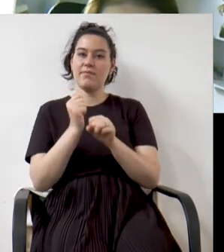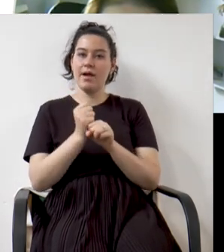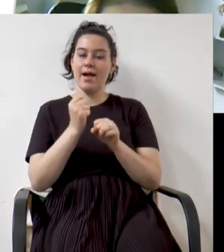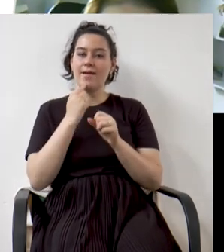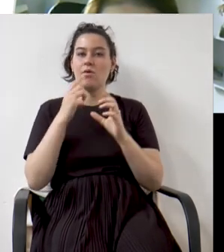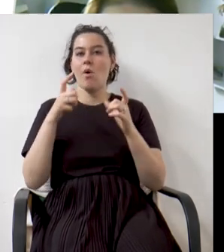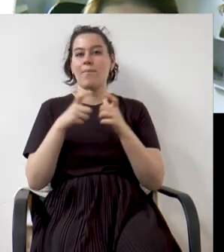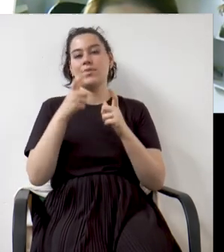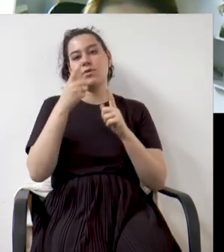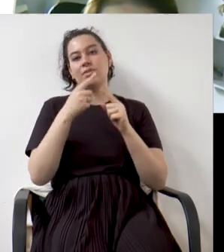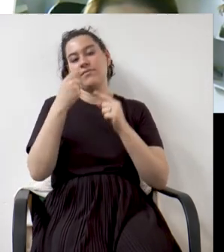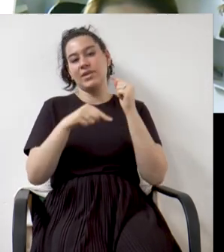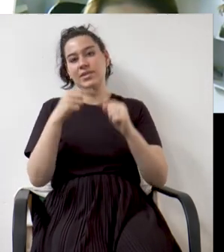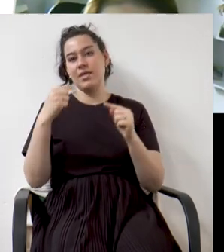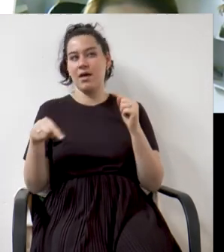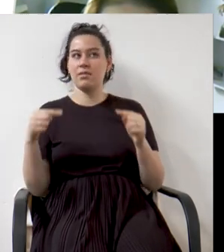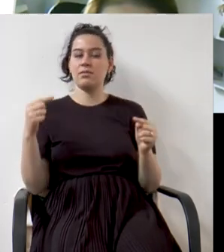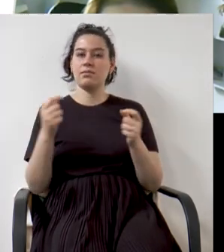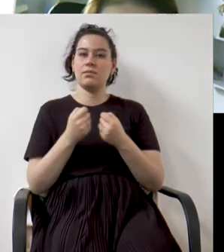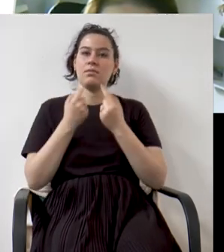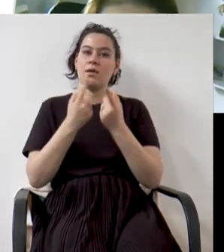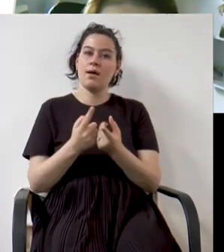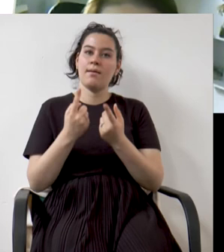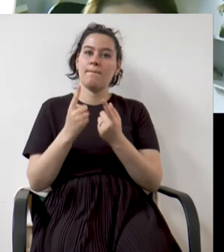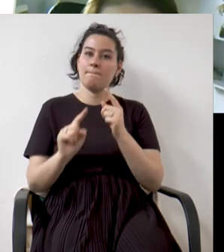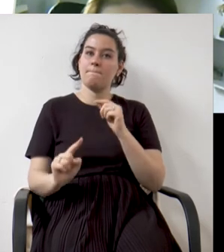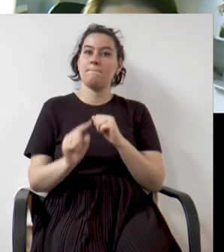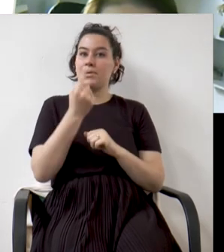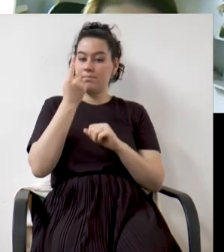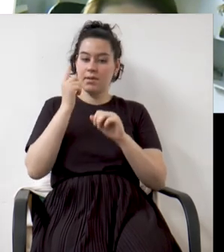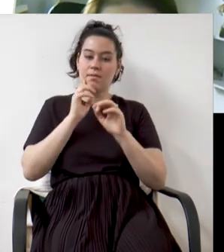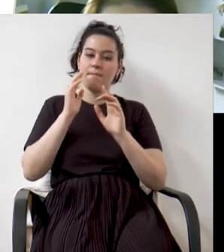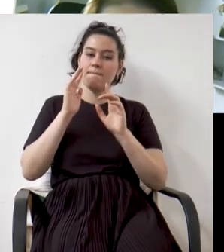diversidad que generó la primera marcha de la diversidad en la ciudad.